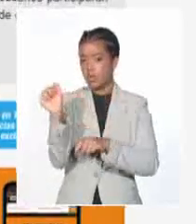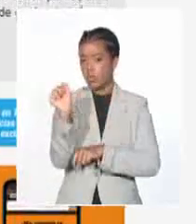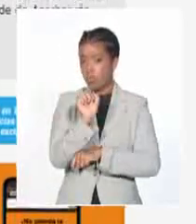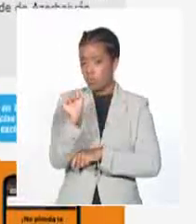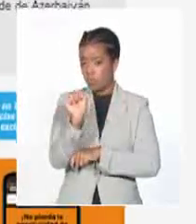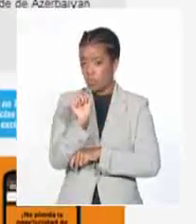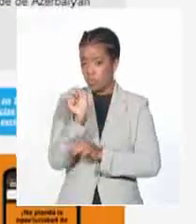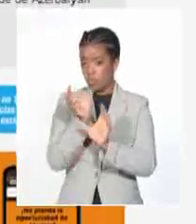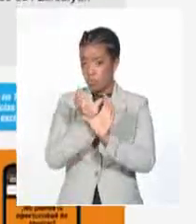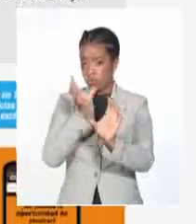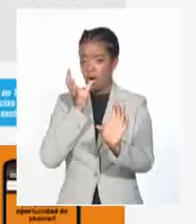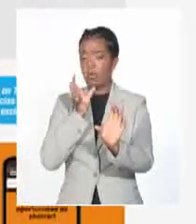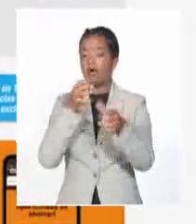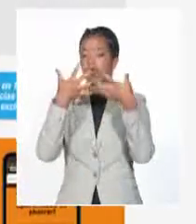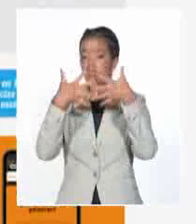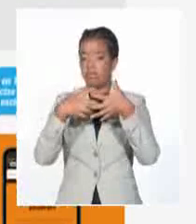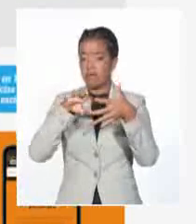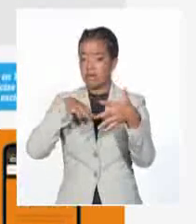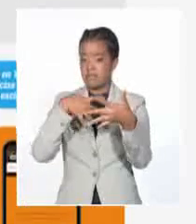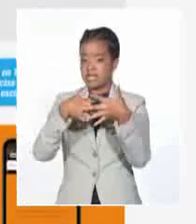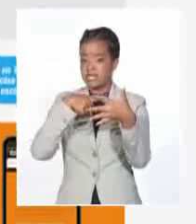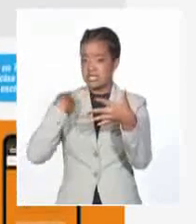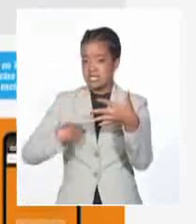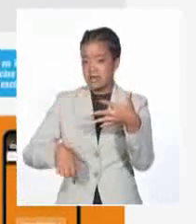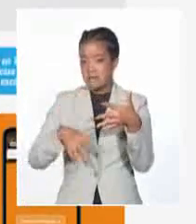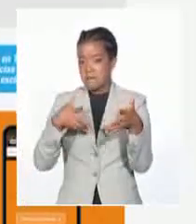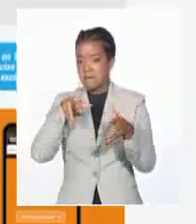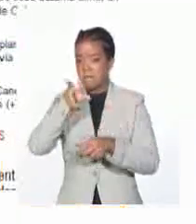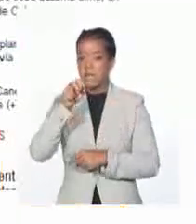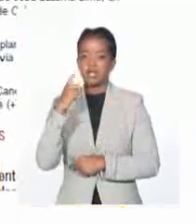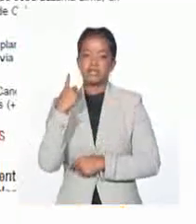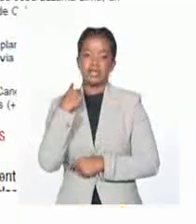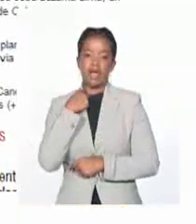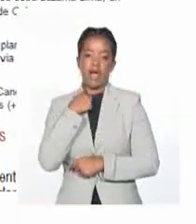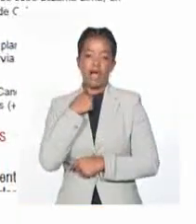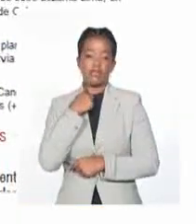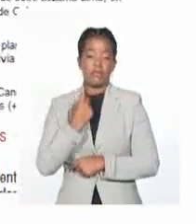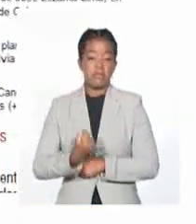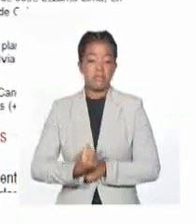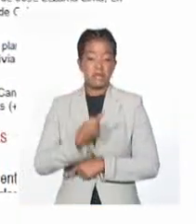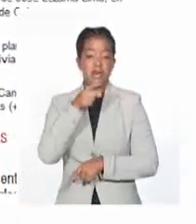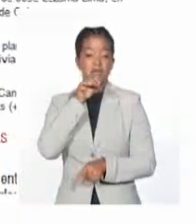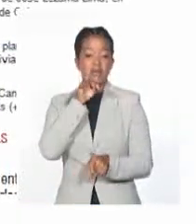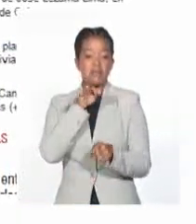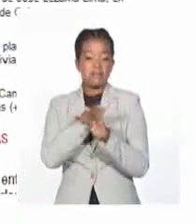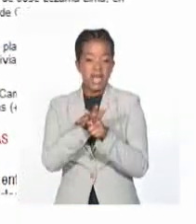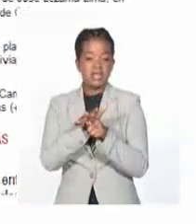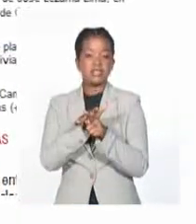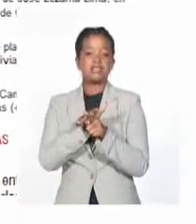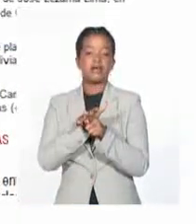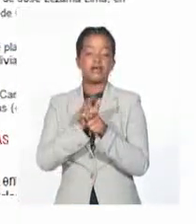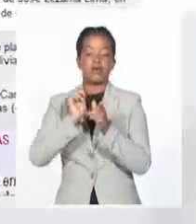empresa china desde hace casi dos décadas, cuando llegaron los primeros 12 autobuses de esa marca.